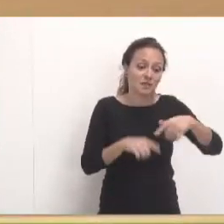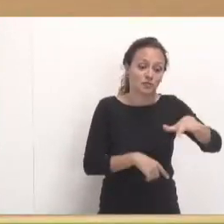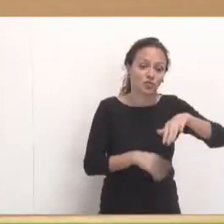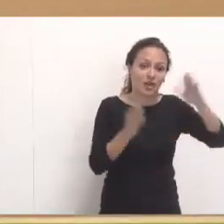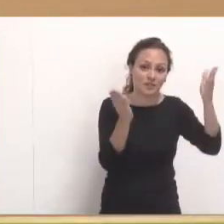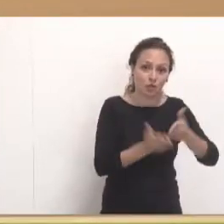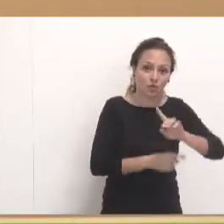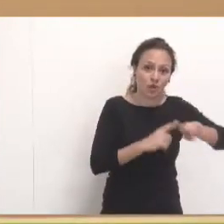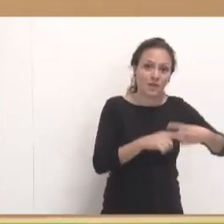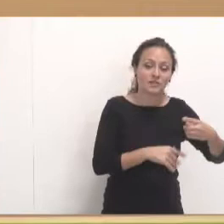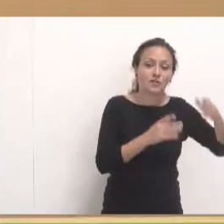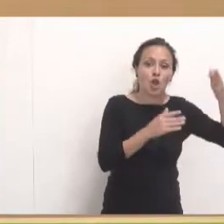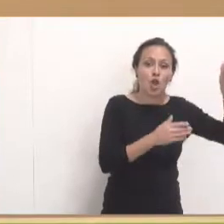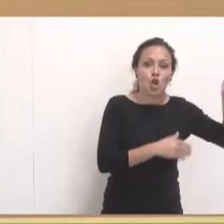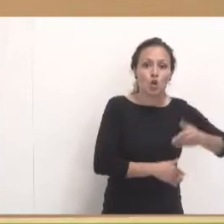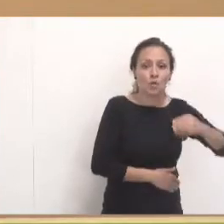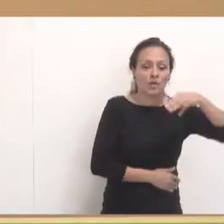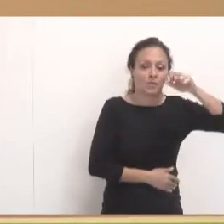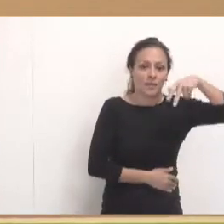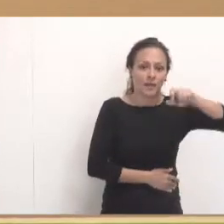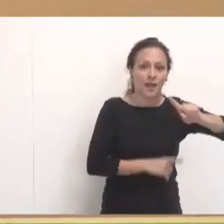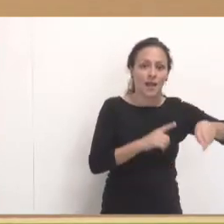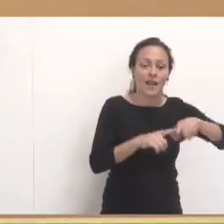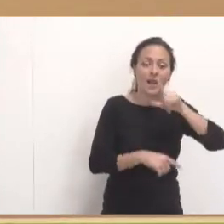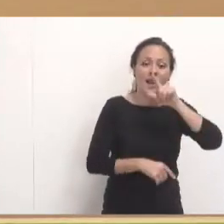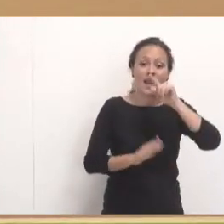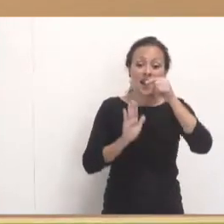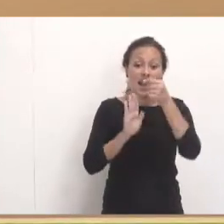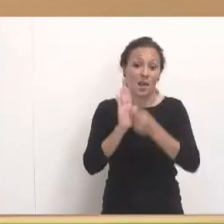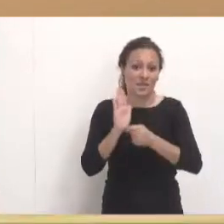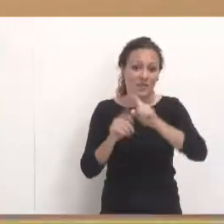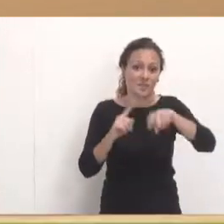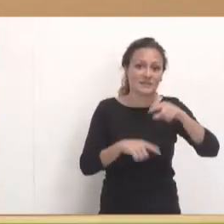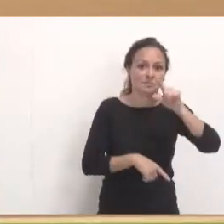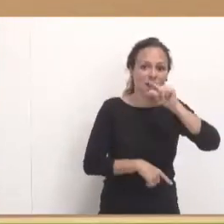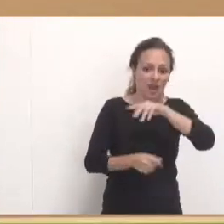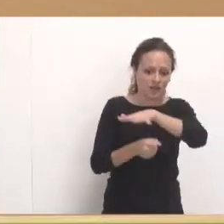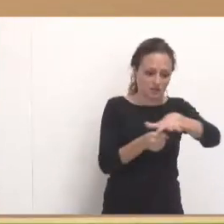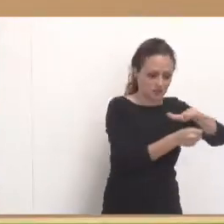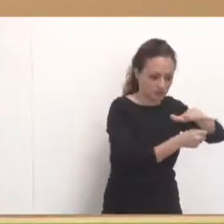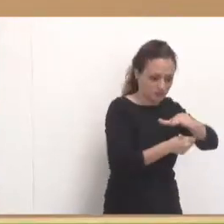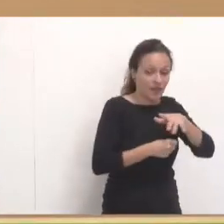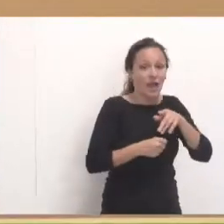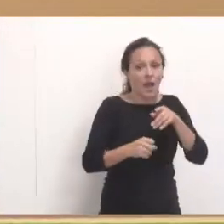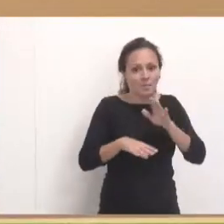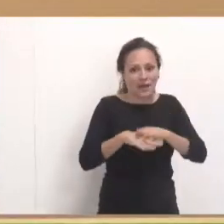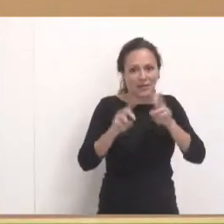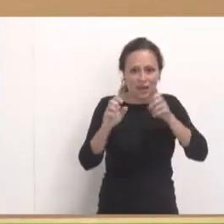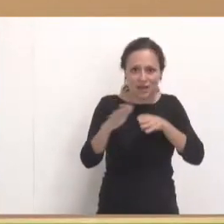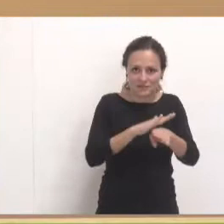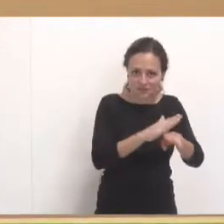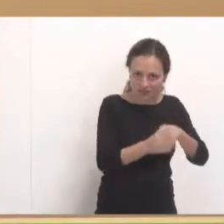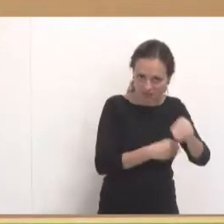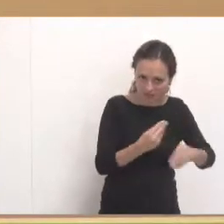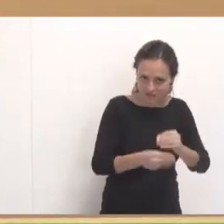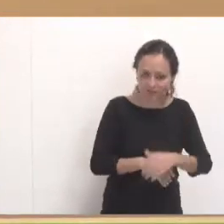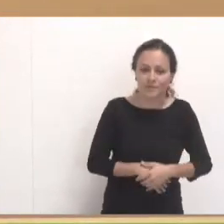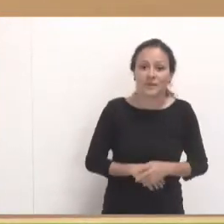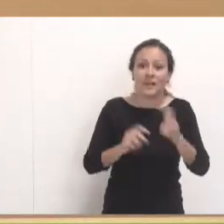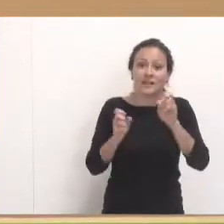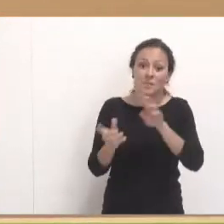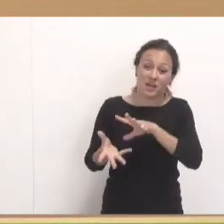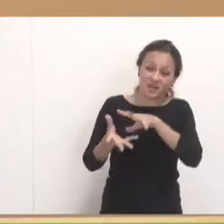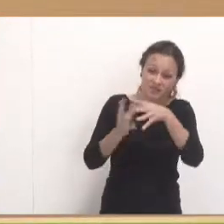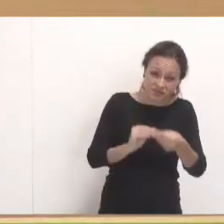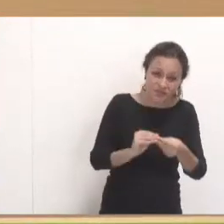Escobanal, el Lomo de Mena, La Medida y Pájara, en cuanto a seguridad y accesibilidad y acelerado. Incorporación y modificación del MEDI